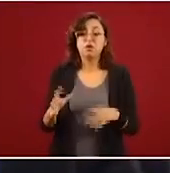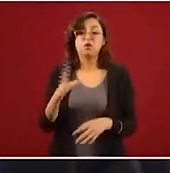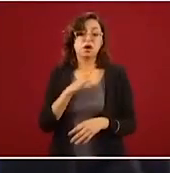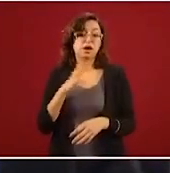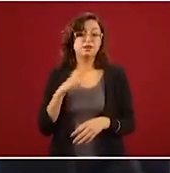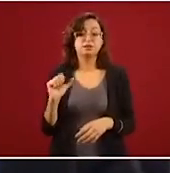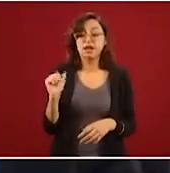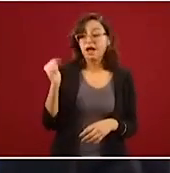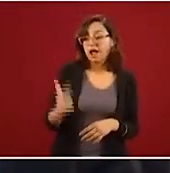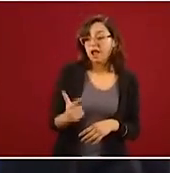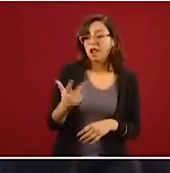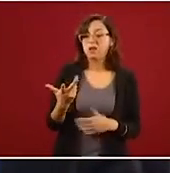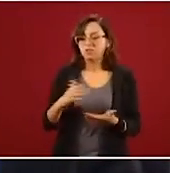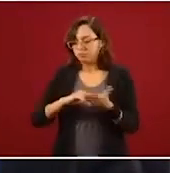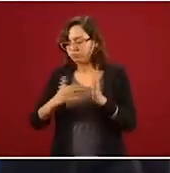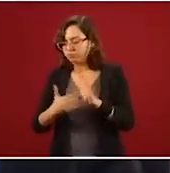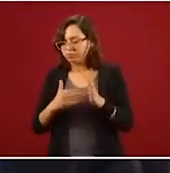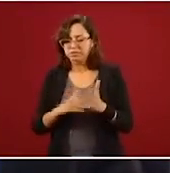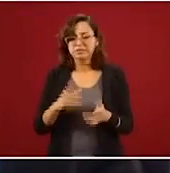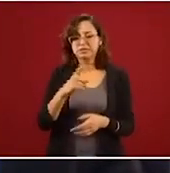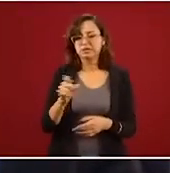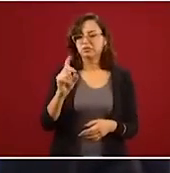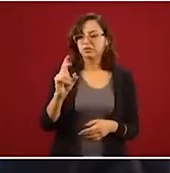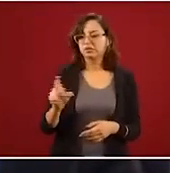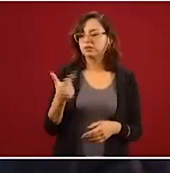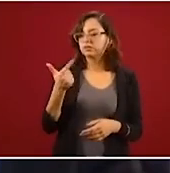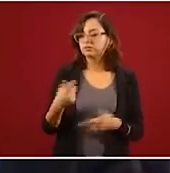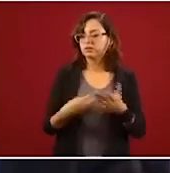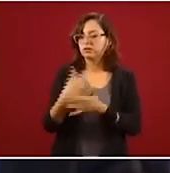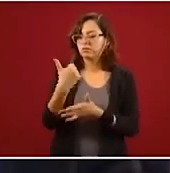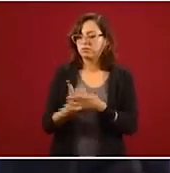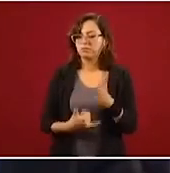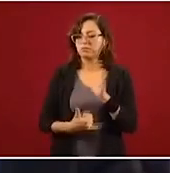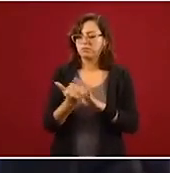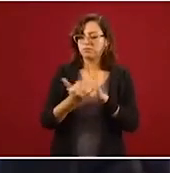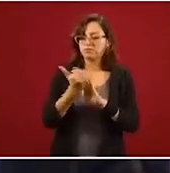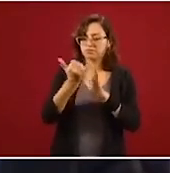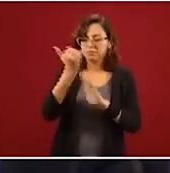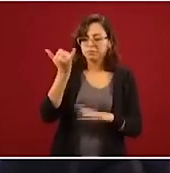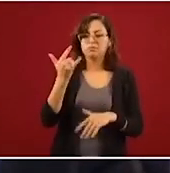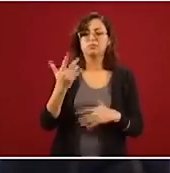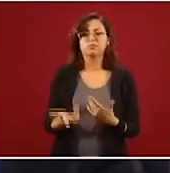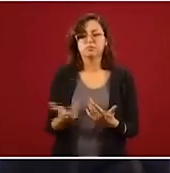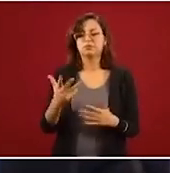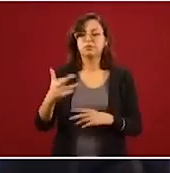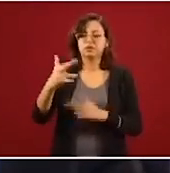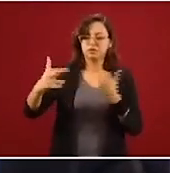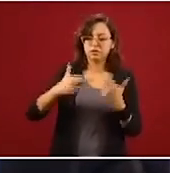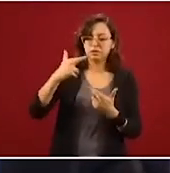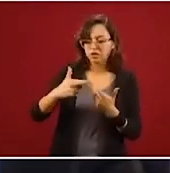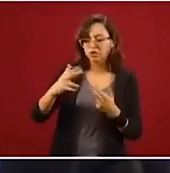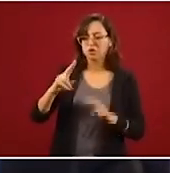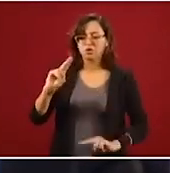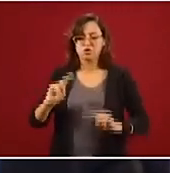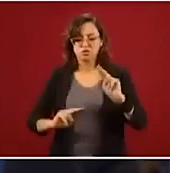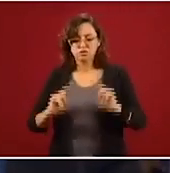de implementación estratégica para los 137 proyectos de infraestructura, como serán priorizados por región, por nivel de